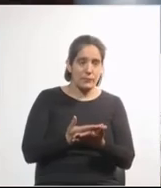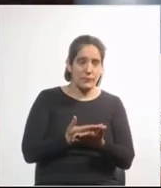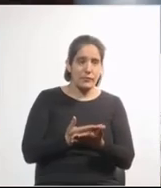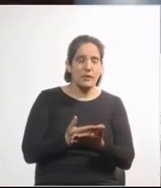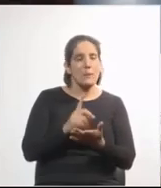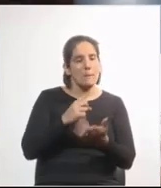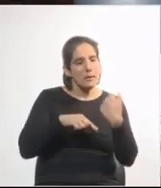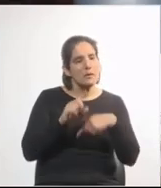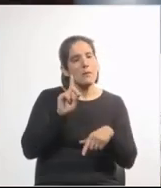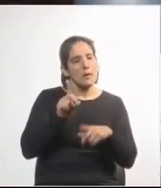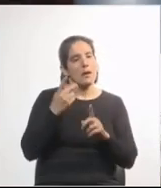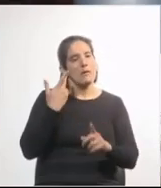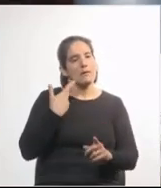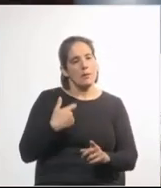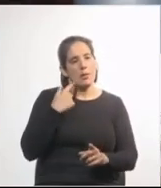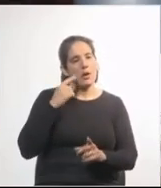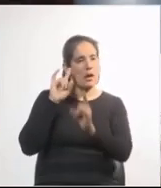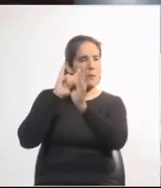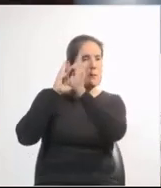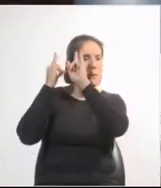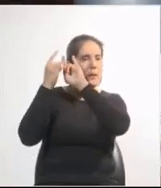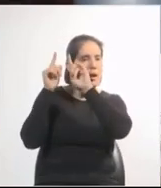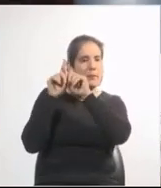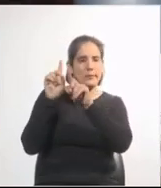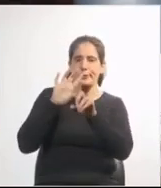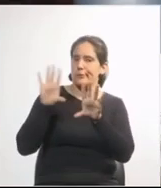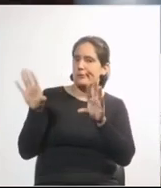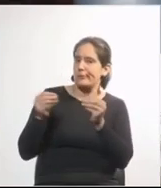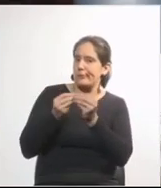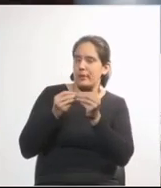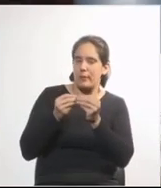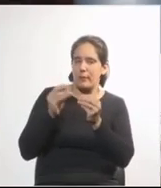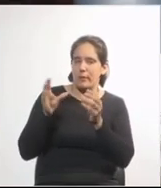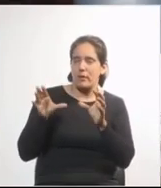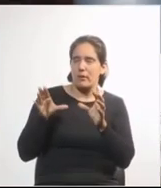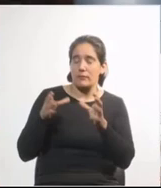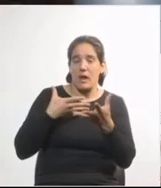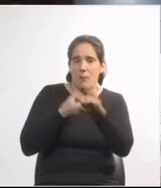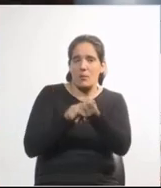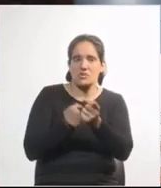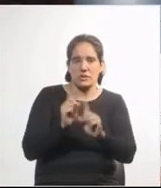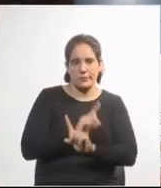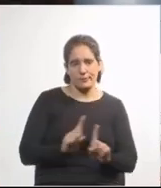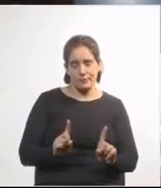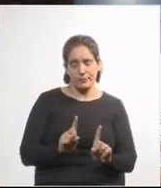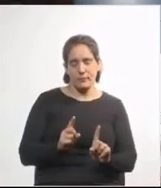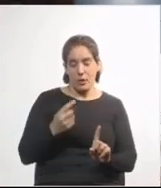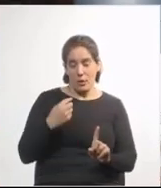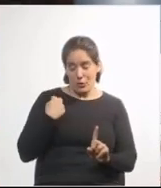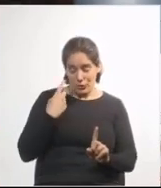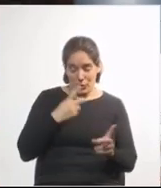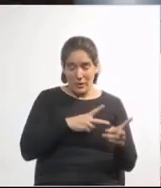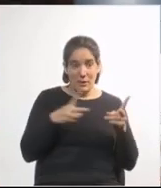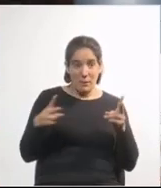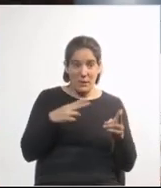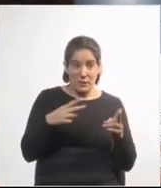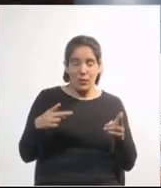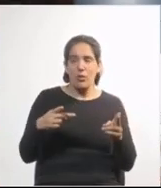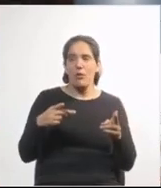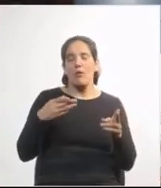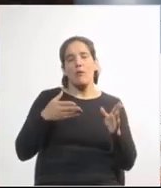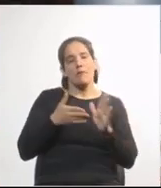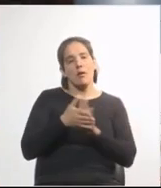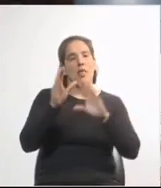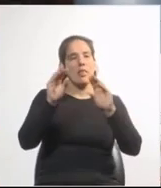y lamentamos que el Parlamento no lo esté acompañando en esto. En este periodo hemos visto varios intentos de